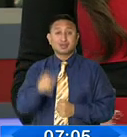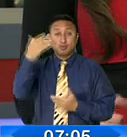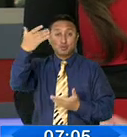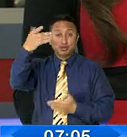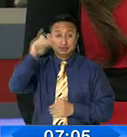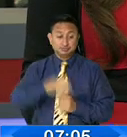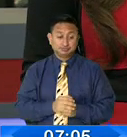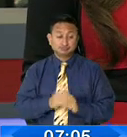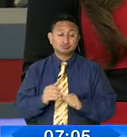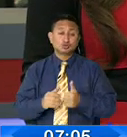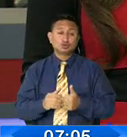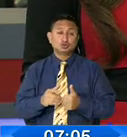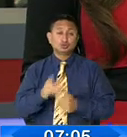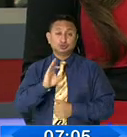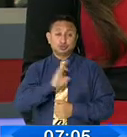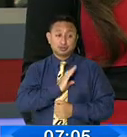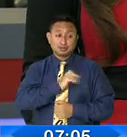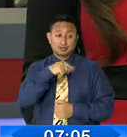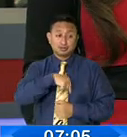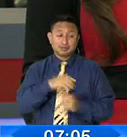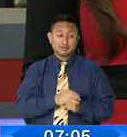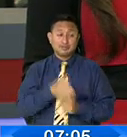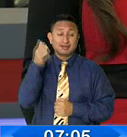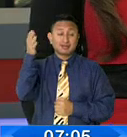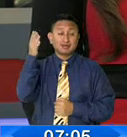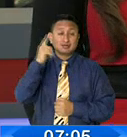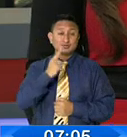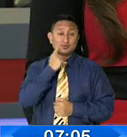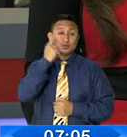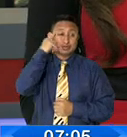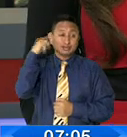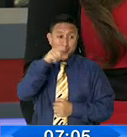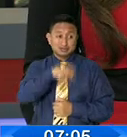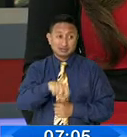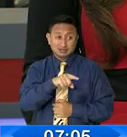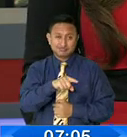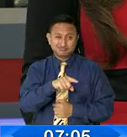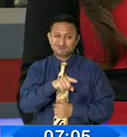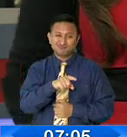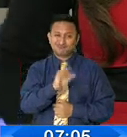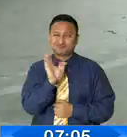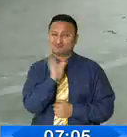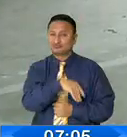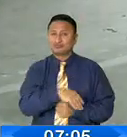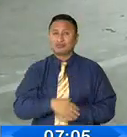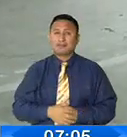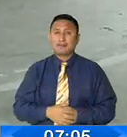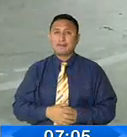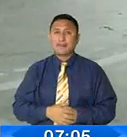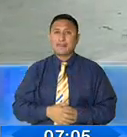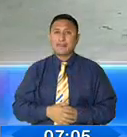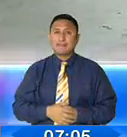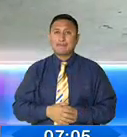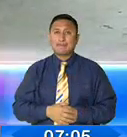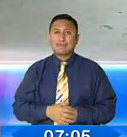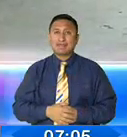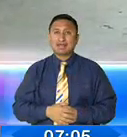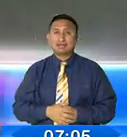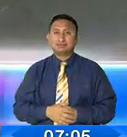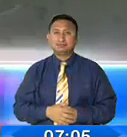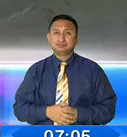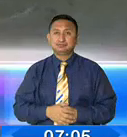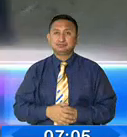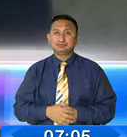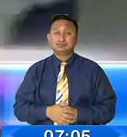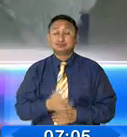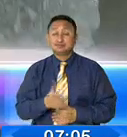experto cree que el discurso del correísmo ya no convence a la población. De lado, habría quedado la opción de los electores